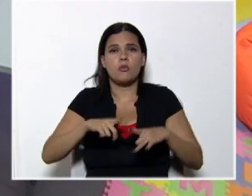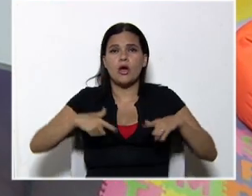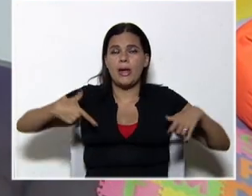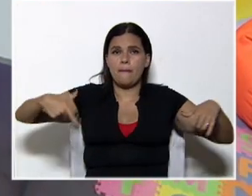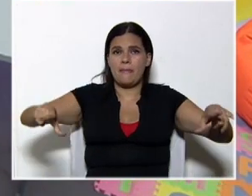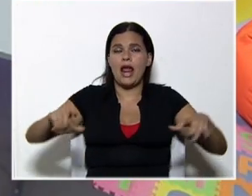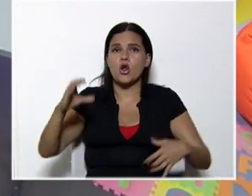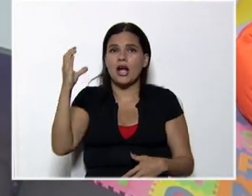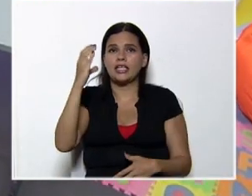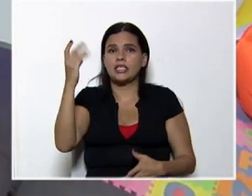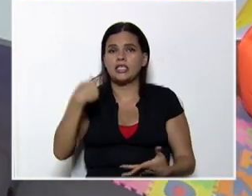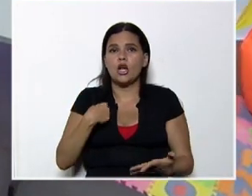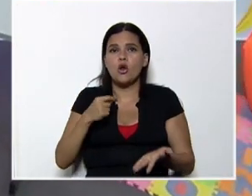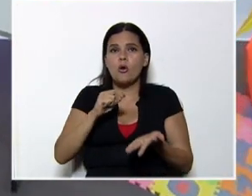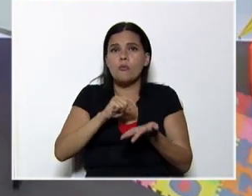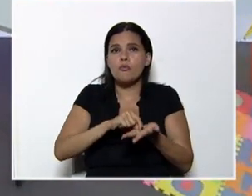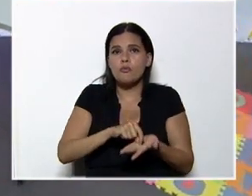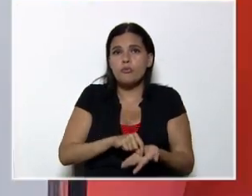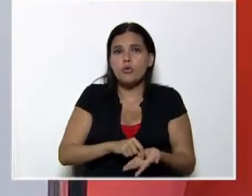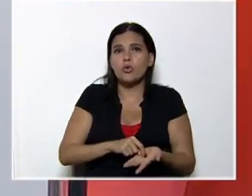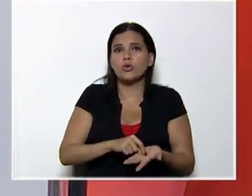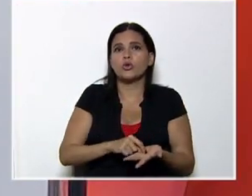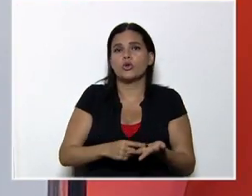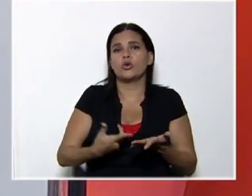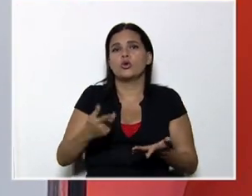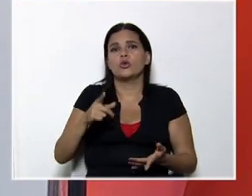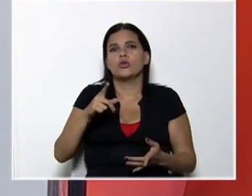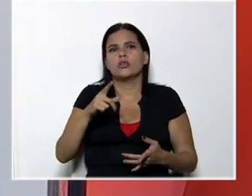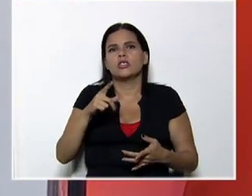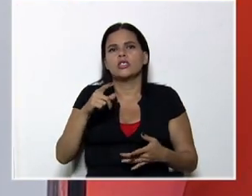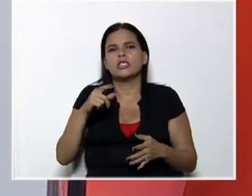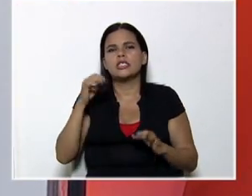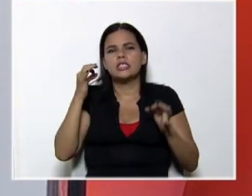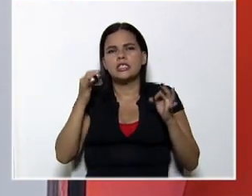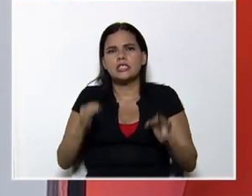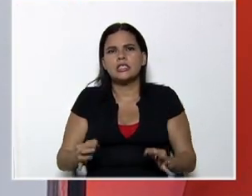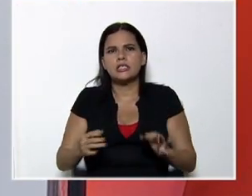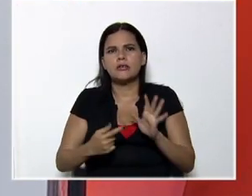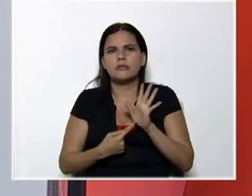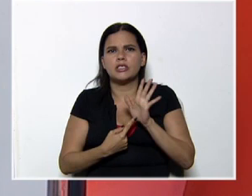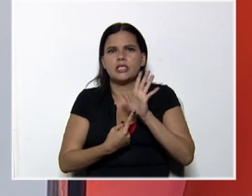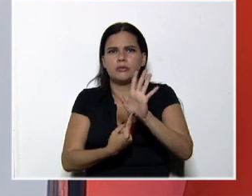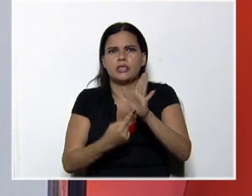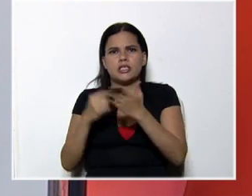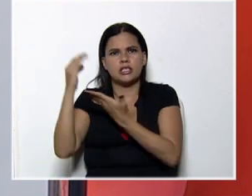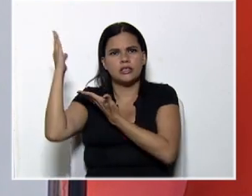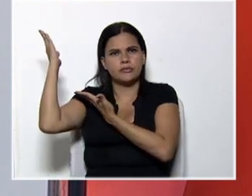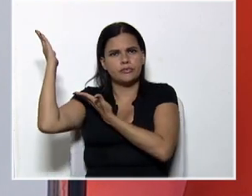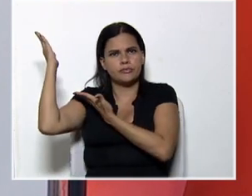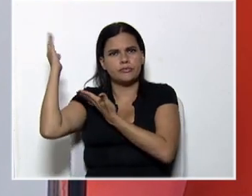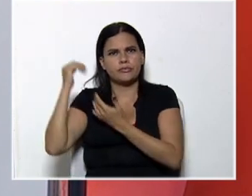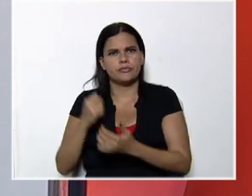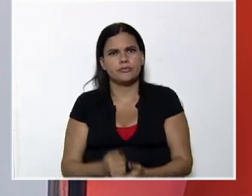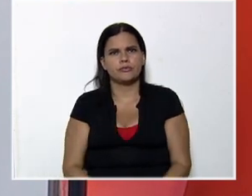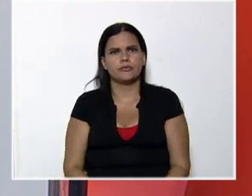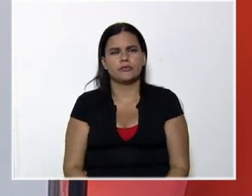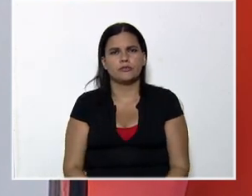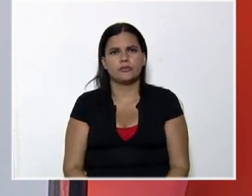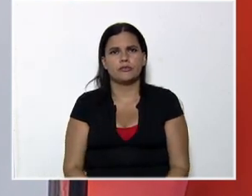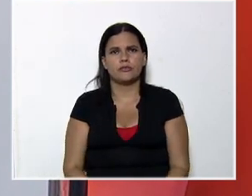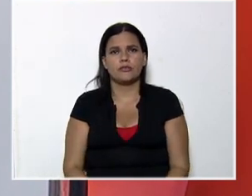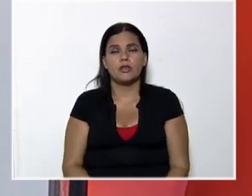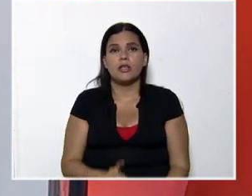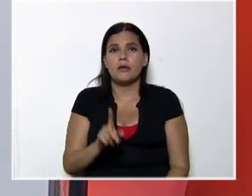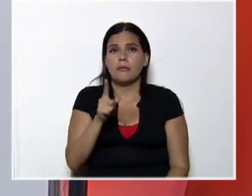cartesiano, los puntos o las coordenadas del plano cartesiano se representan de esta manera. Primero colocamos